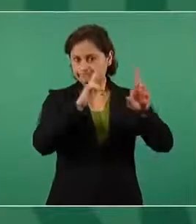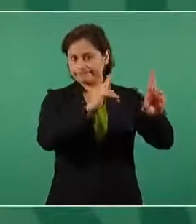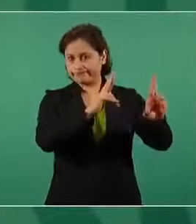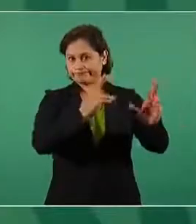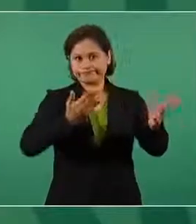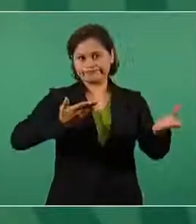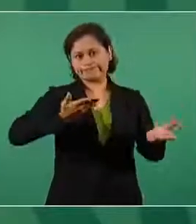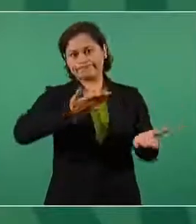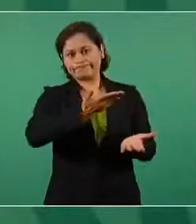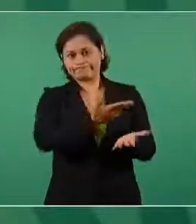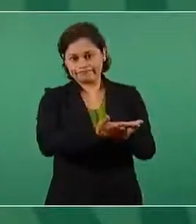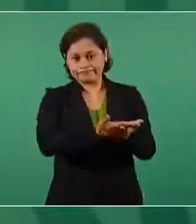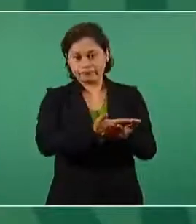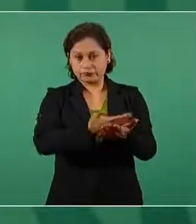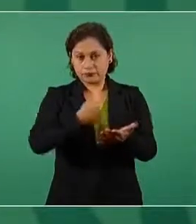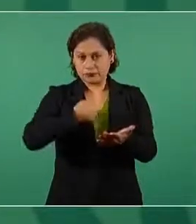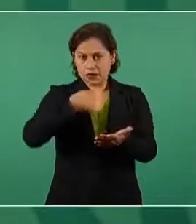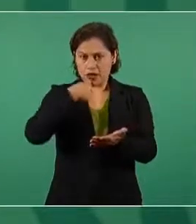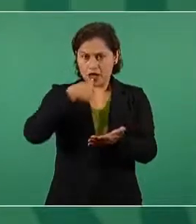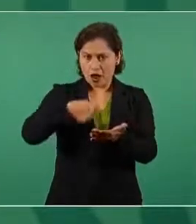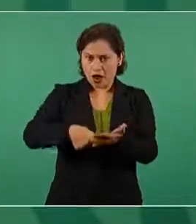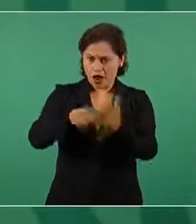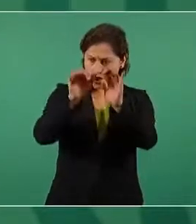al presidente Biden en la carta,